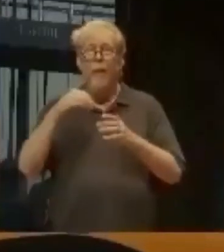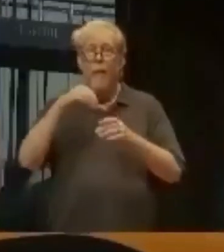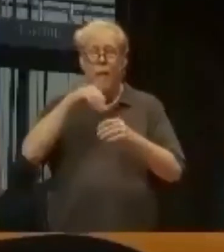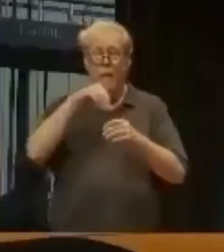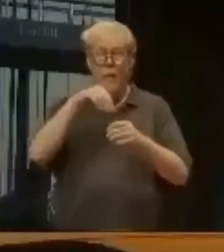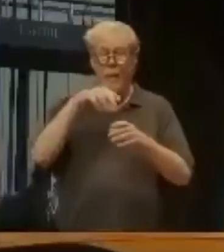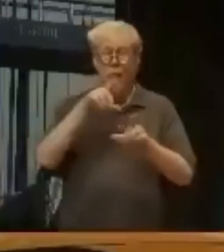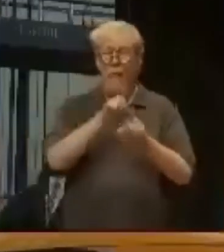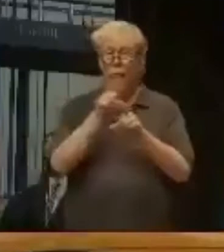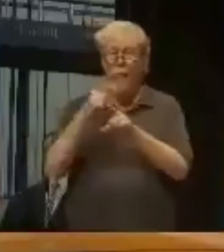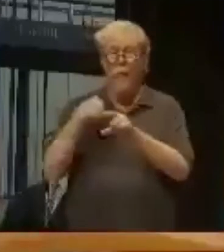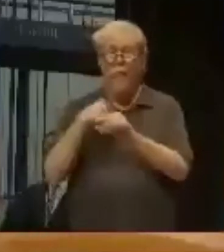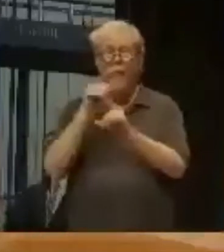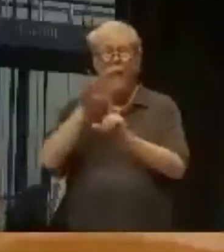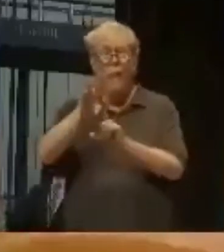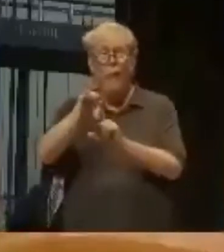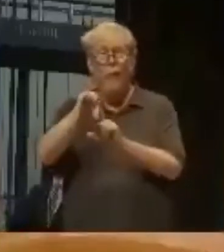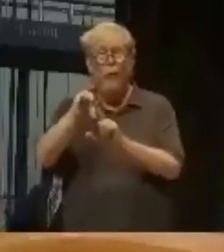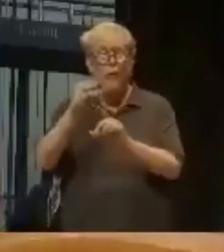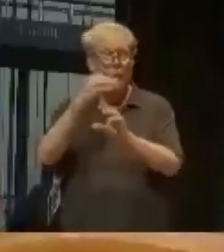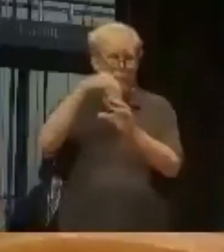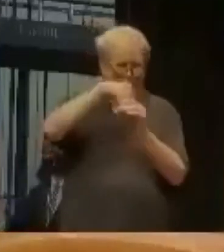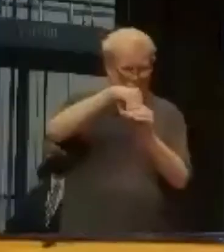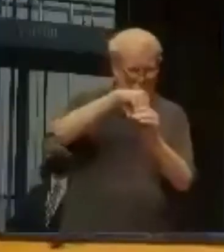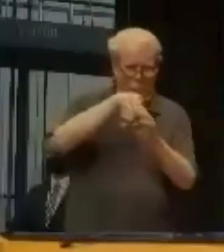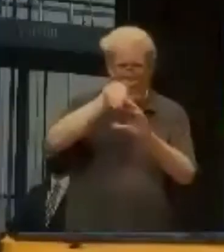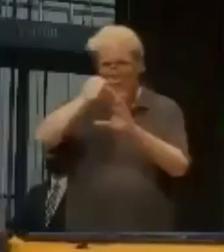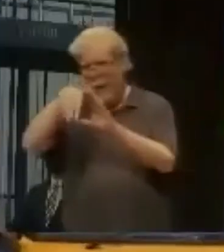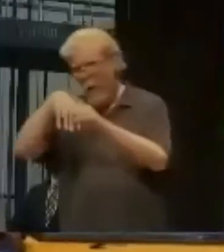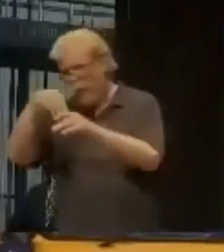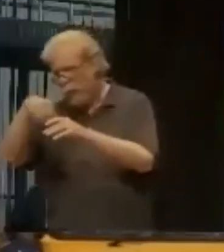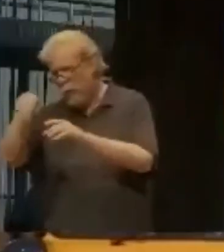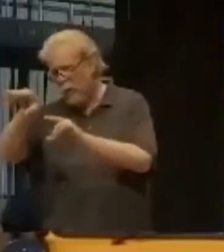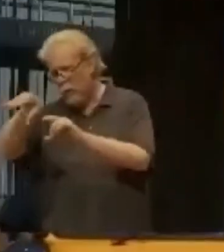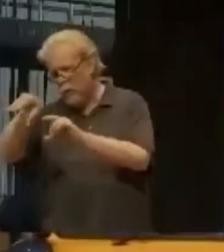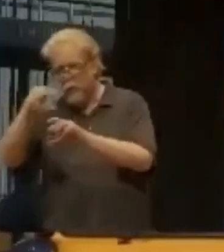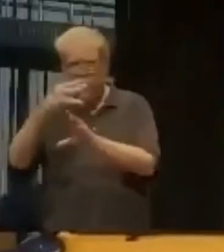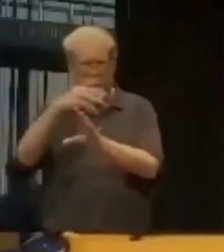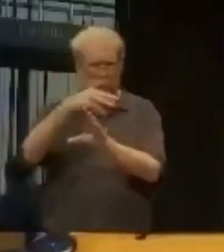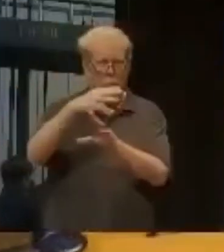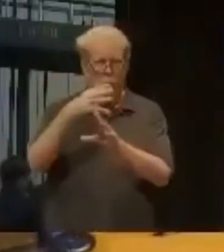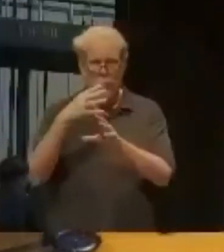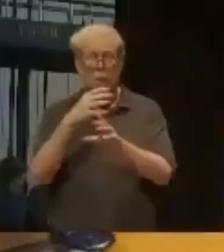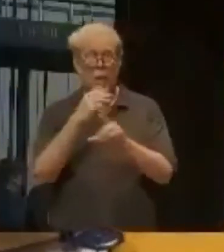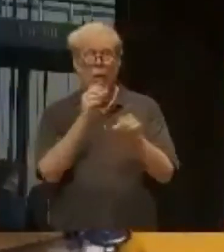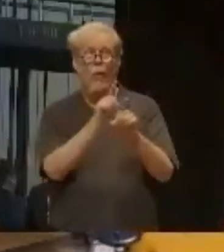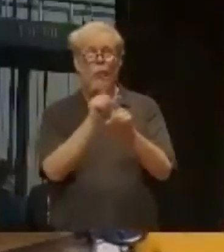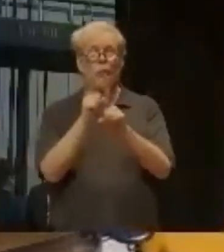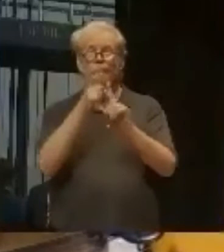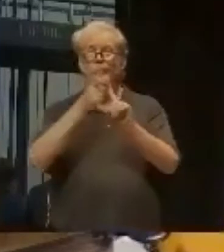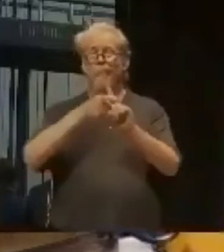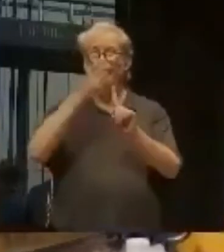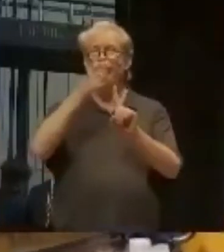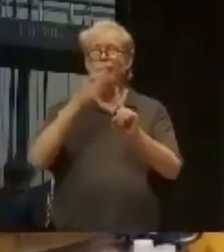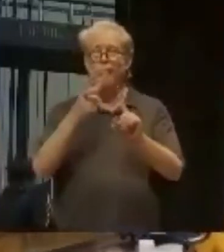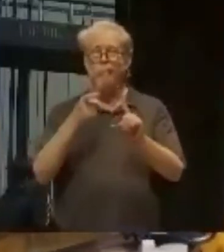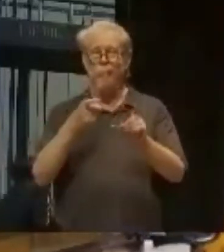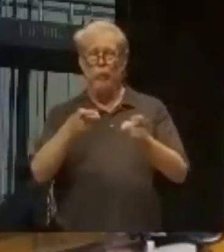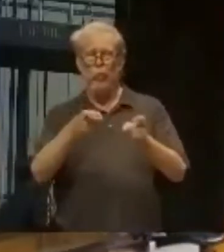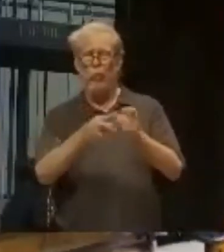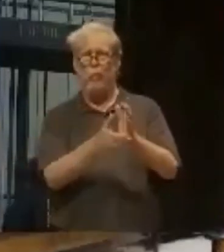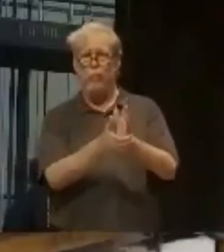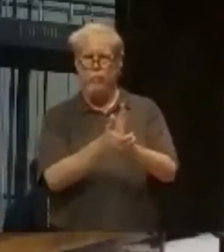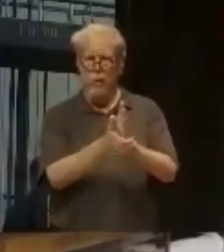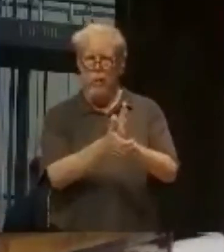interior y el exterior con cámaras. También todos tienen aire acondicionado. Los nuevos buses escolares también tienen